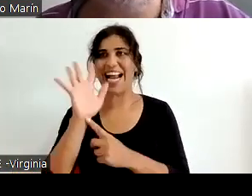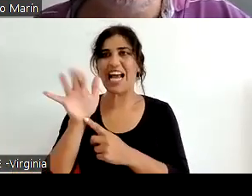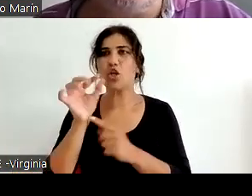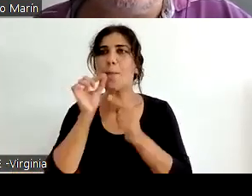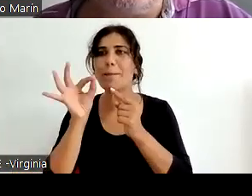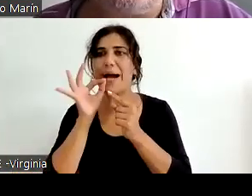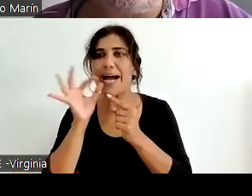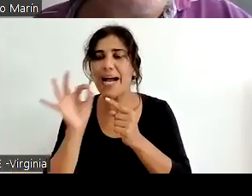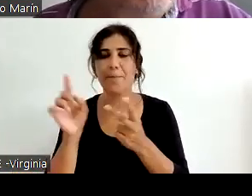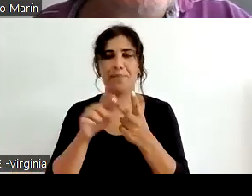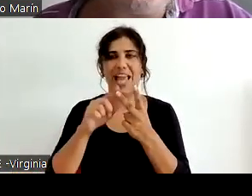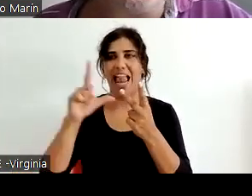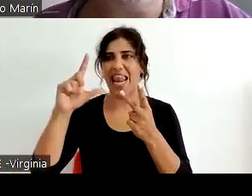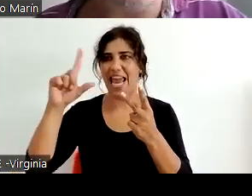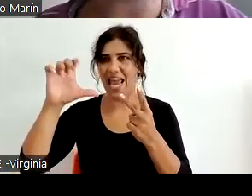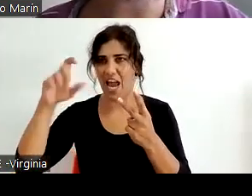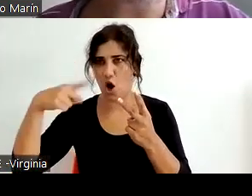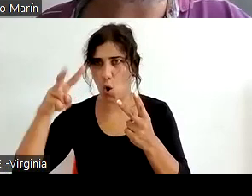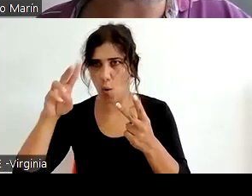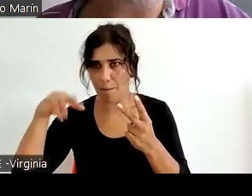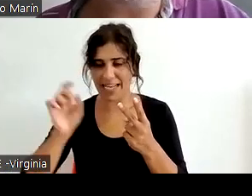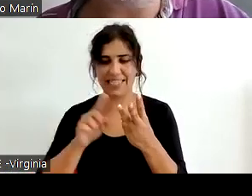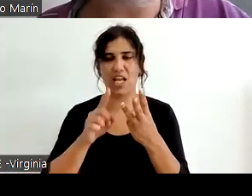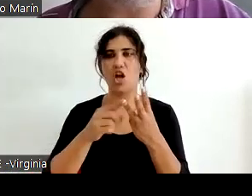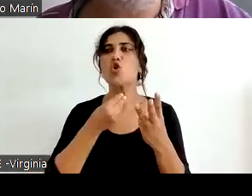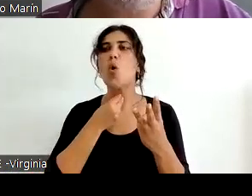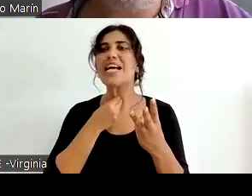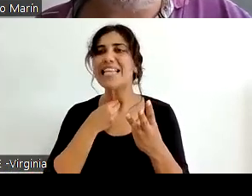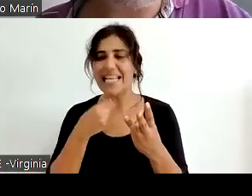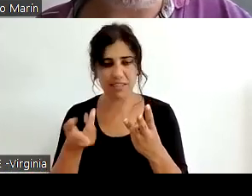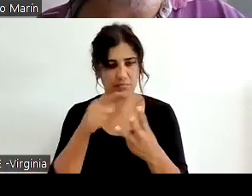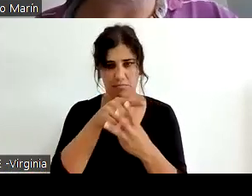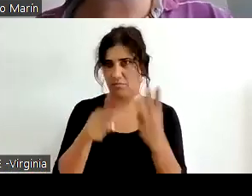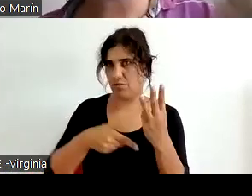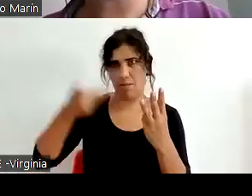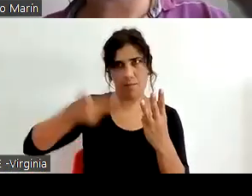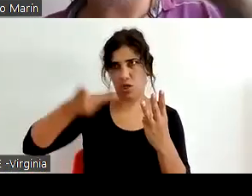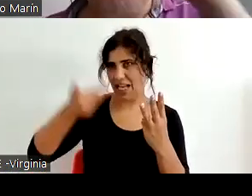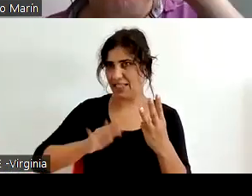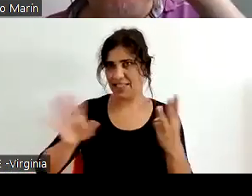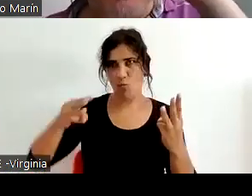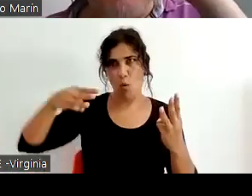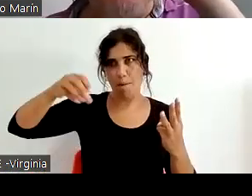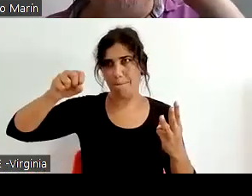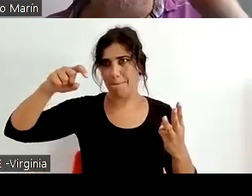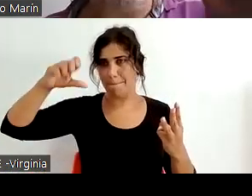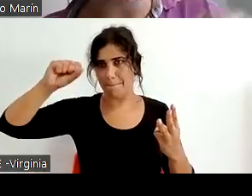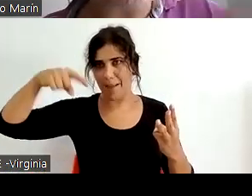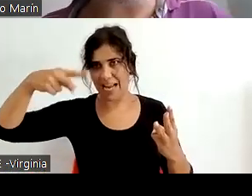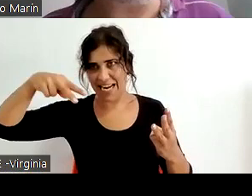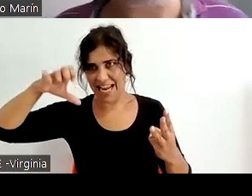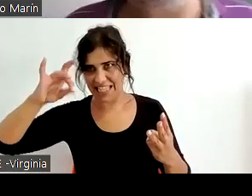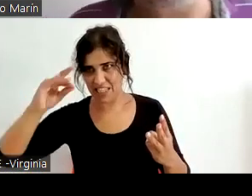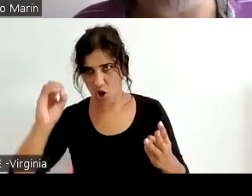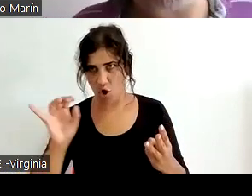legumbres, en las nueces, por ejemplo, el magnesio es el principal elemento, oligoelemento relacionado sobre todo